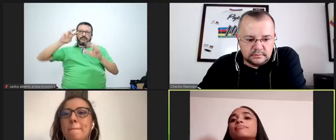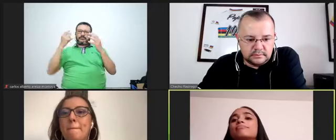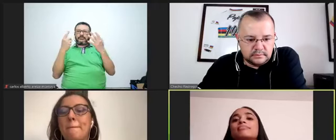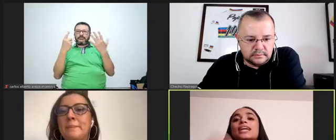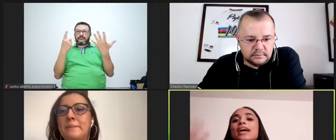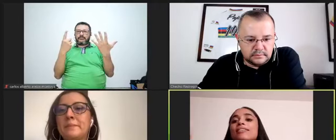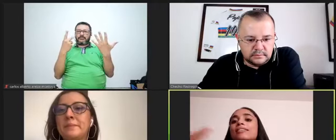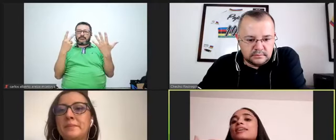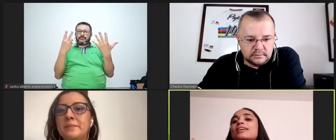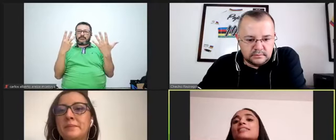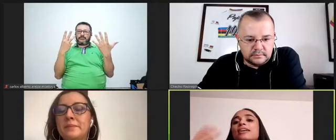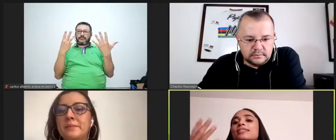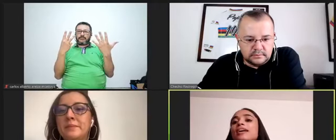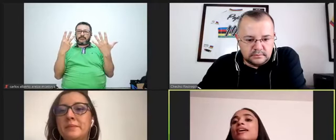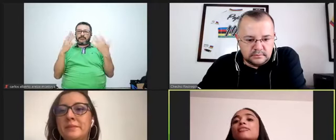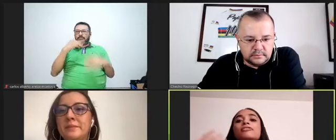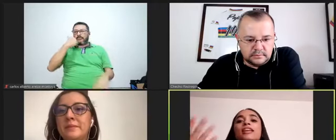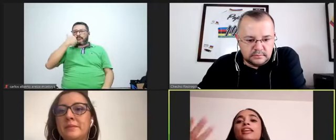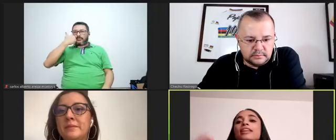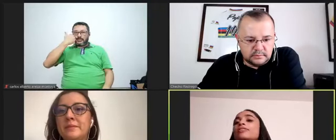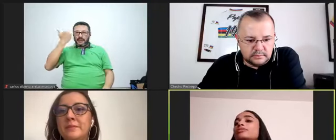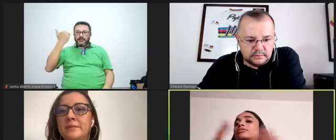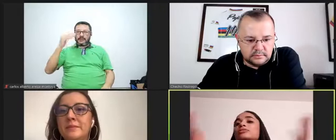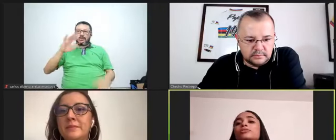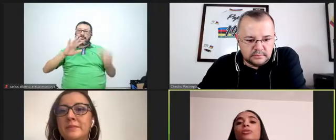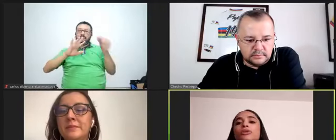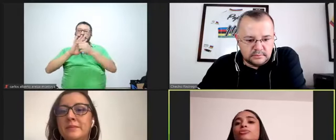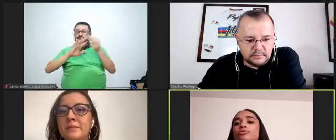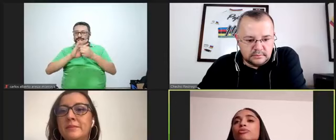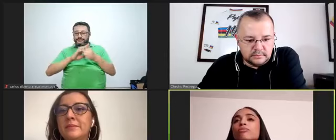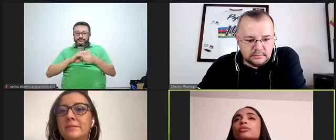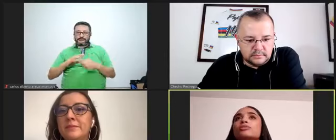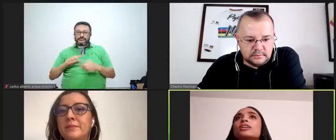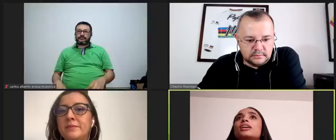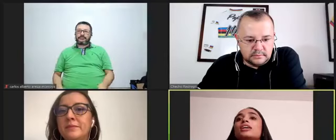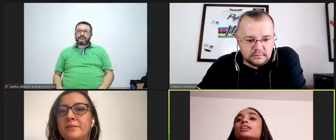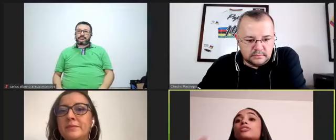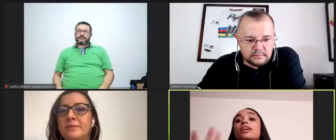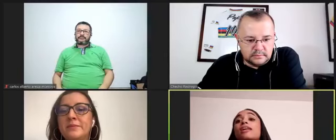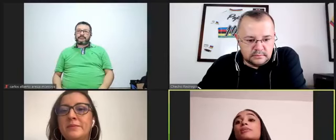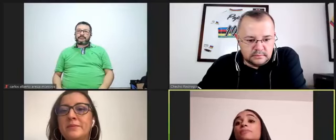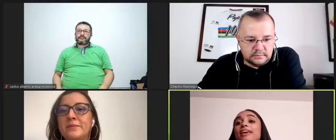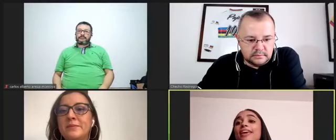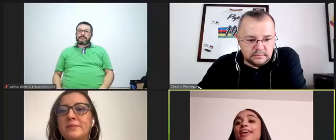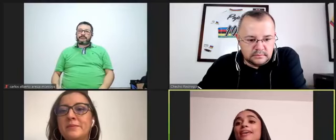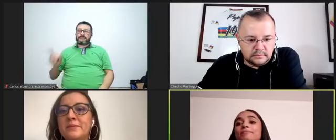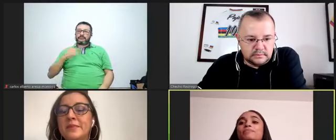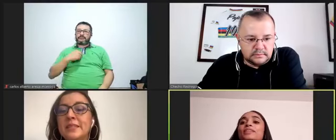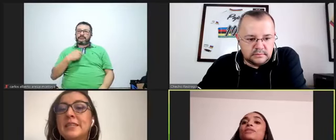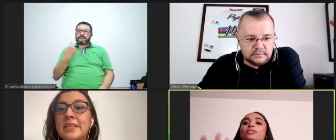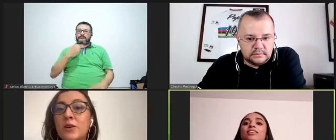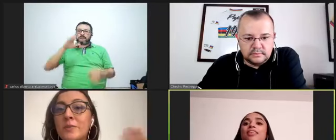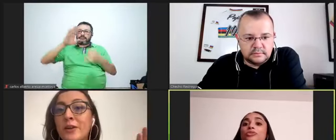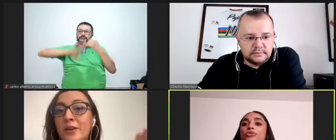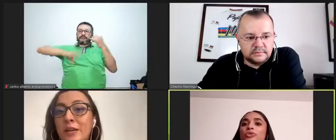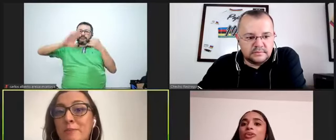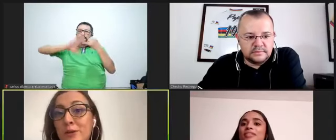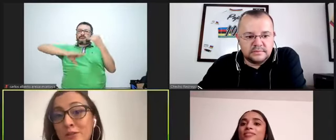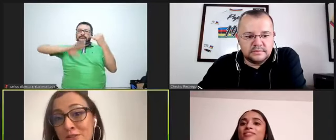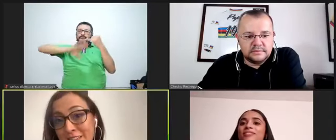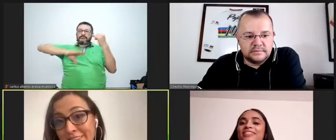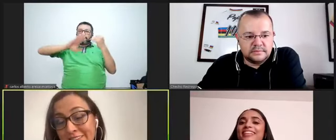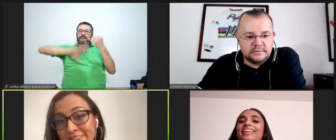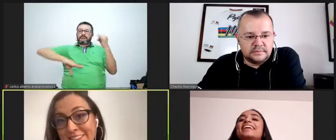todas grandes, se casaron, tienen hijos, tomaron sus rumbos, y yo era la más pequeña. Entonces, se comieron